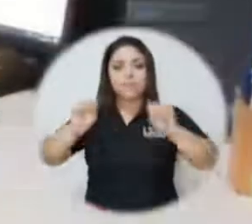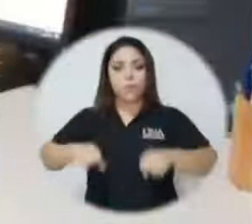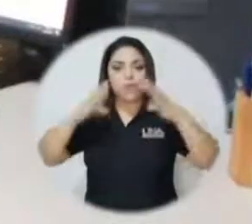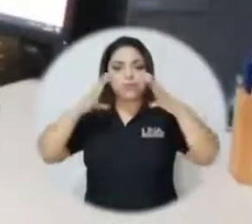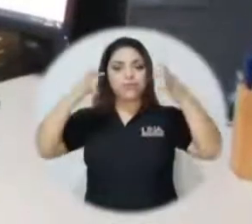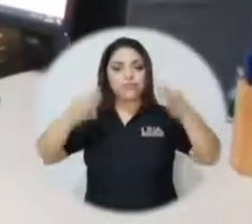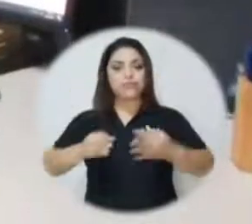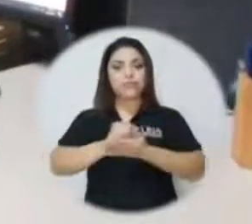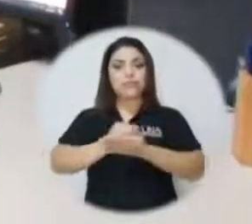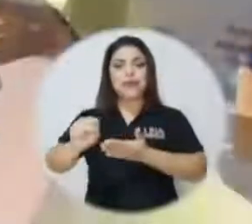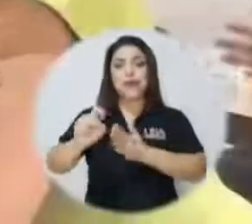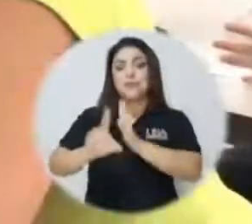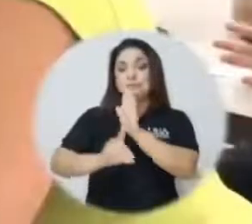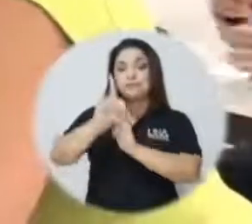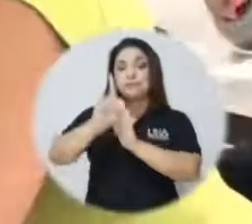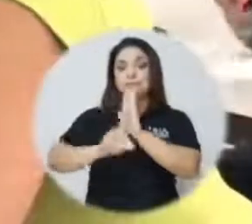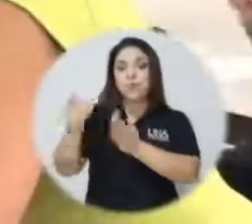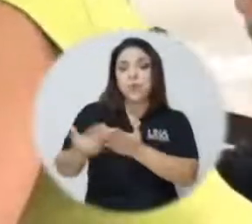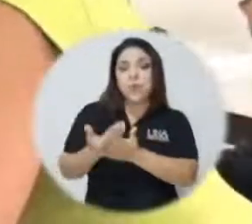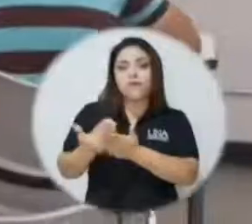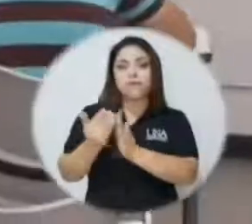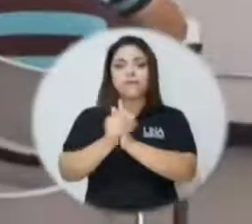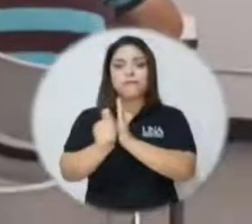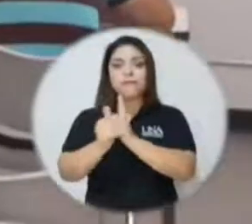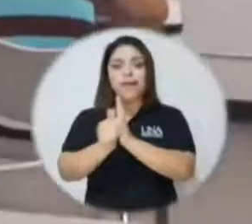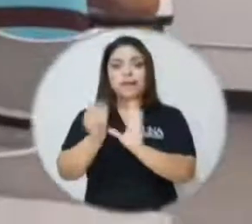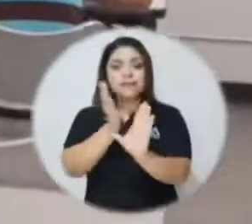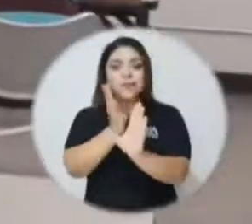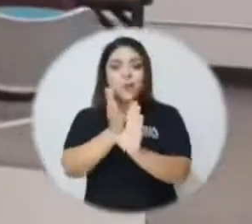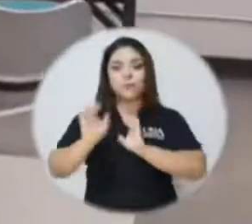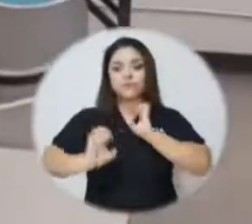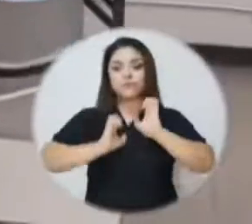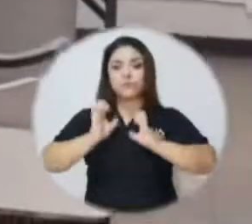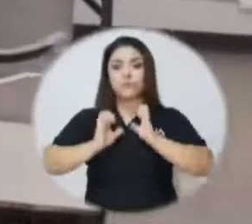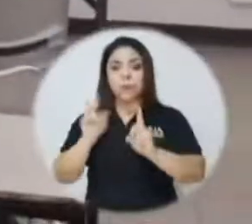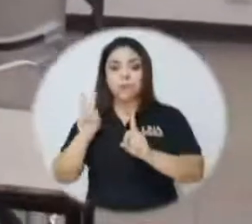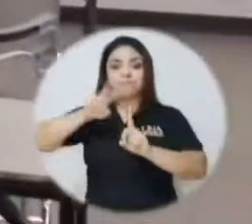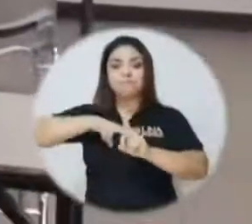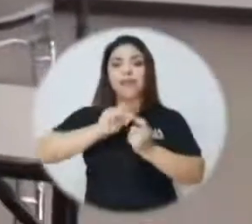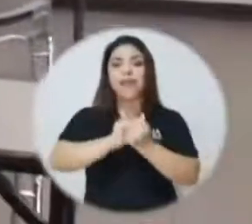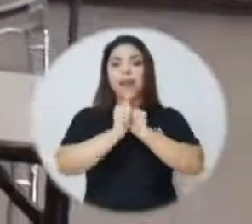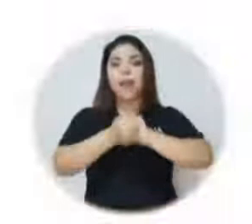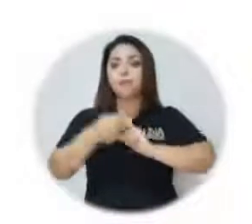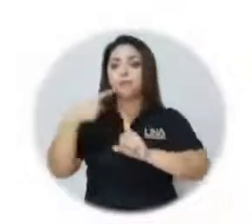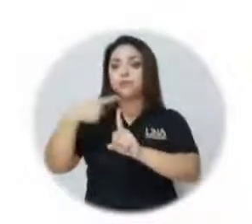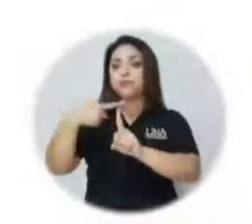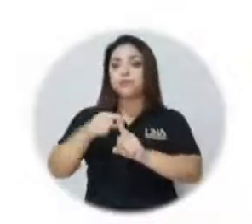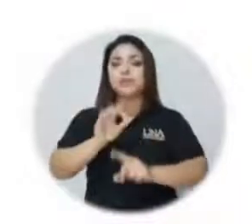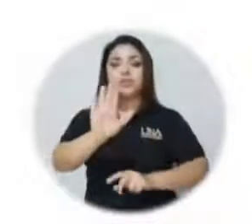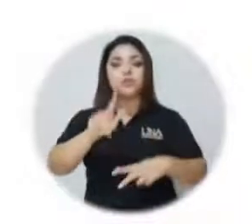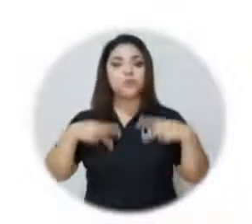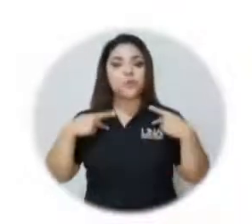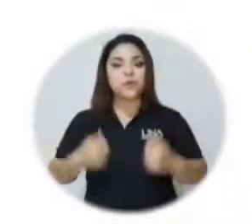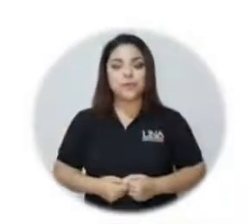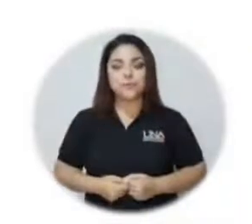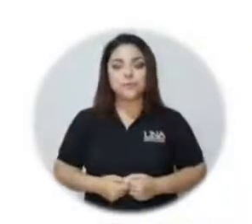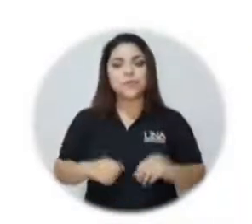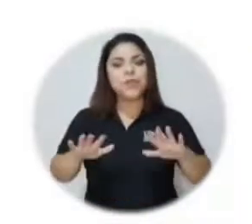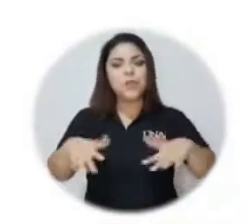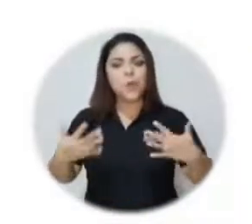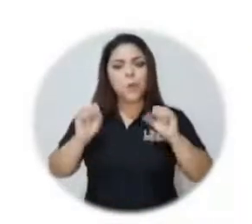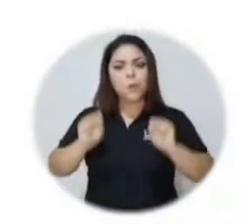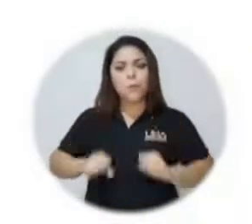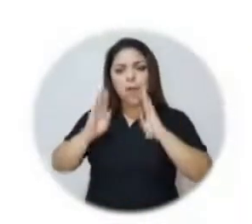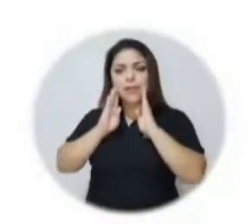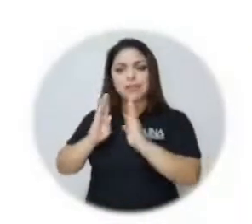sanas y desarrollar nuevas habilidades psicoemocionales para implementar cambios positivos en tu vida. ¿Y cómo me pueden atender